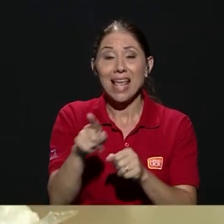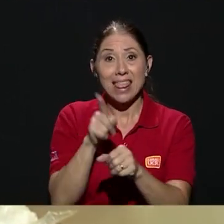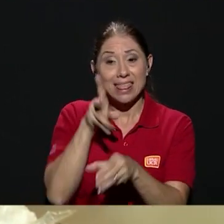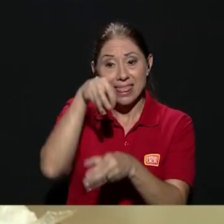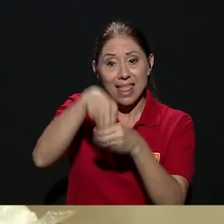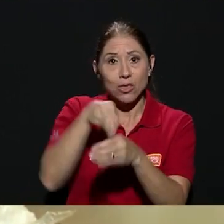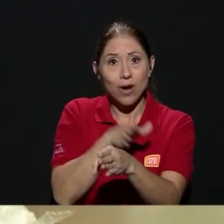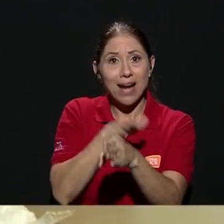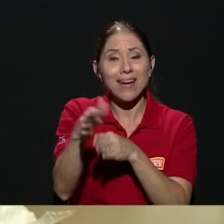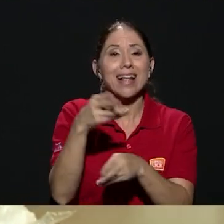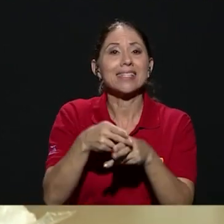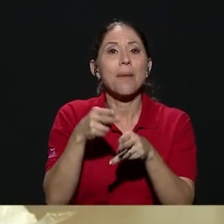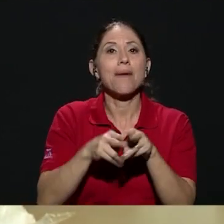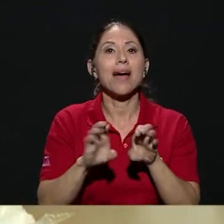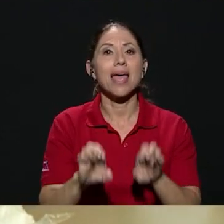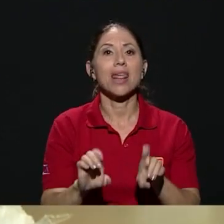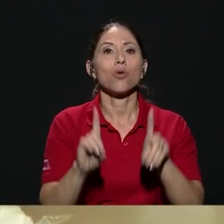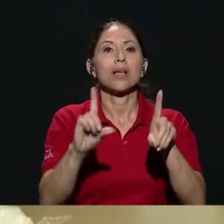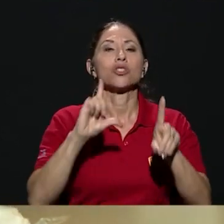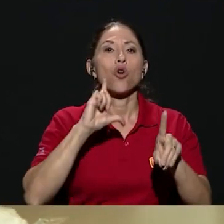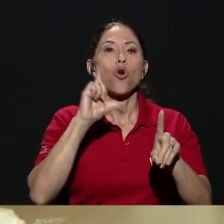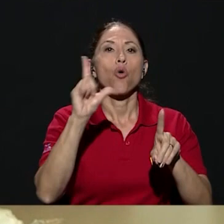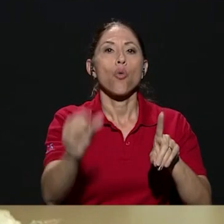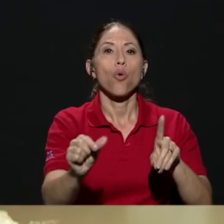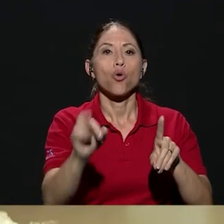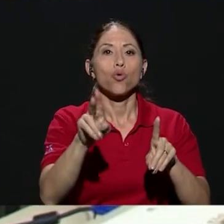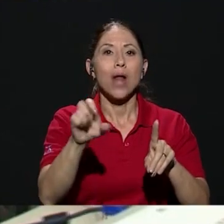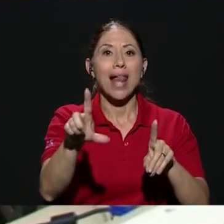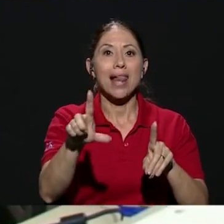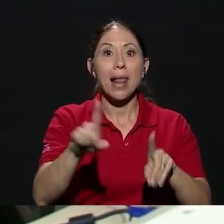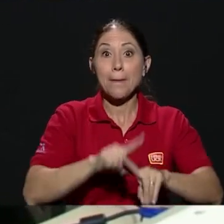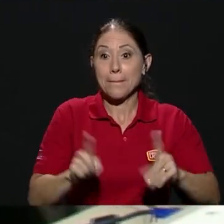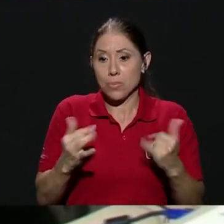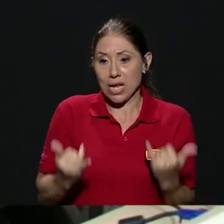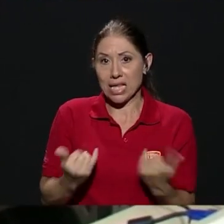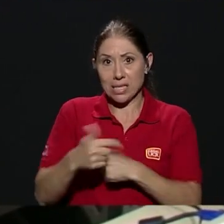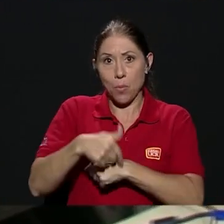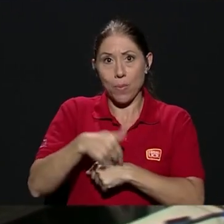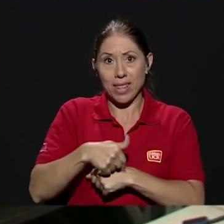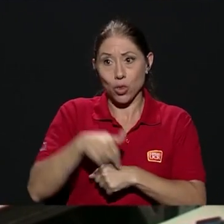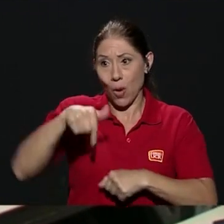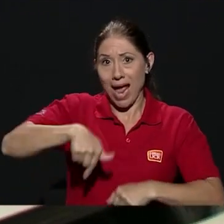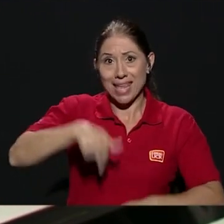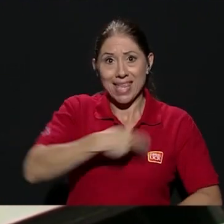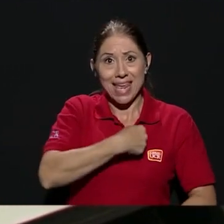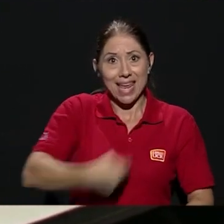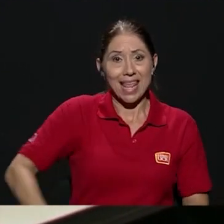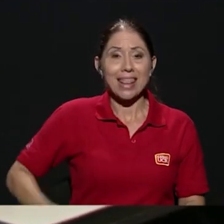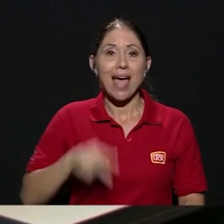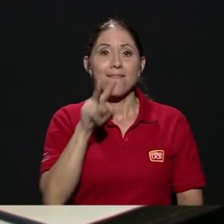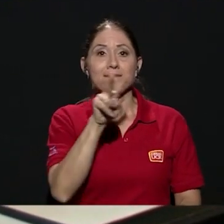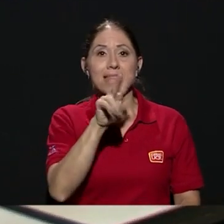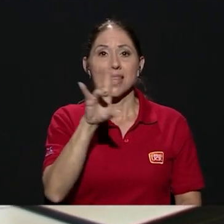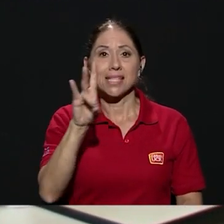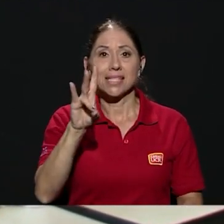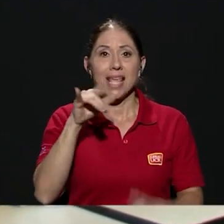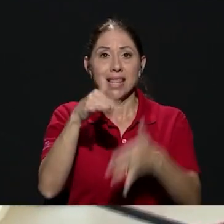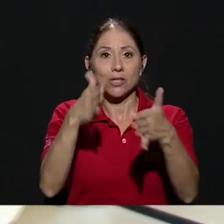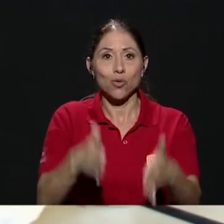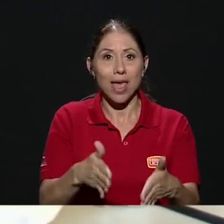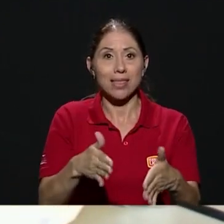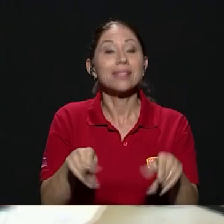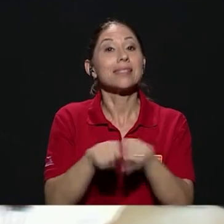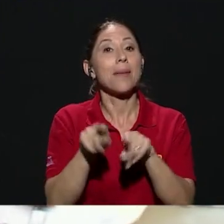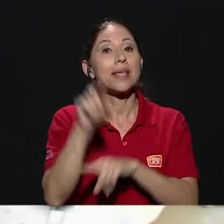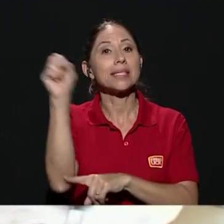rural. En este momento tenemos 27 estudiantes aquí en la sede de Heredia, tenemos